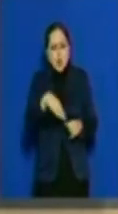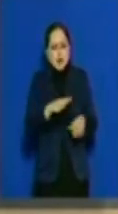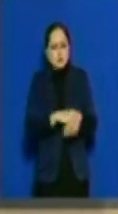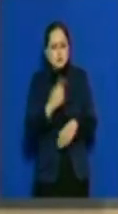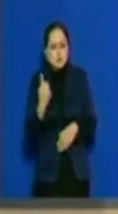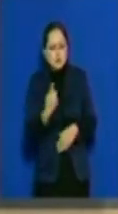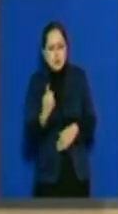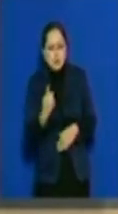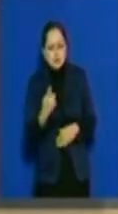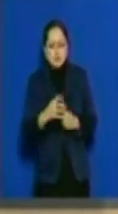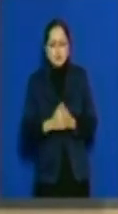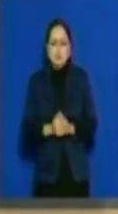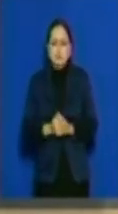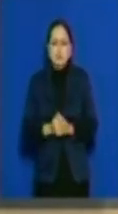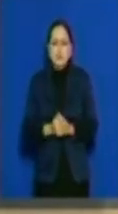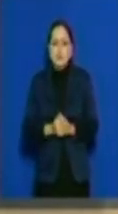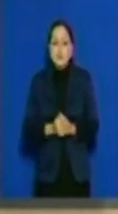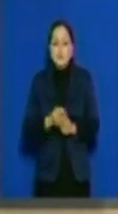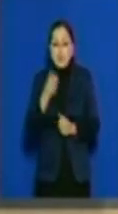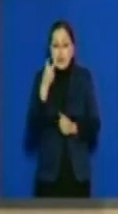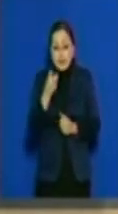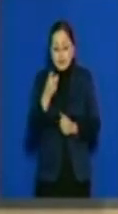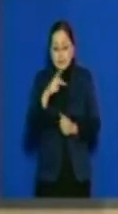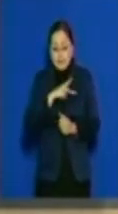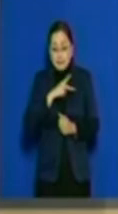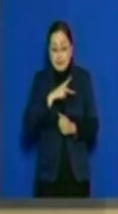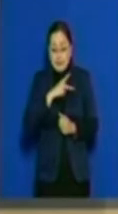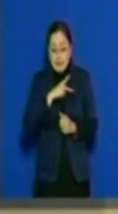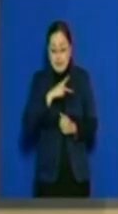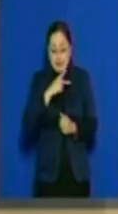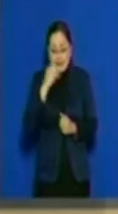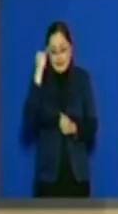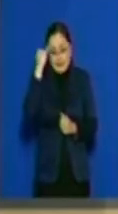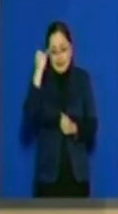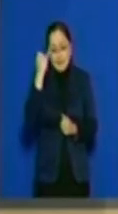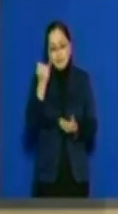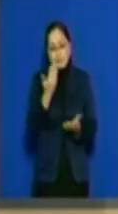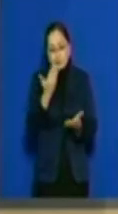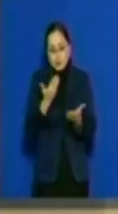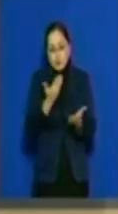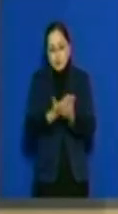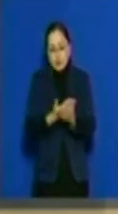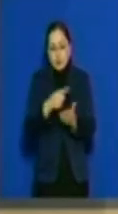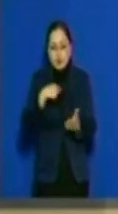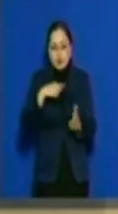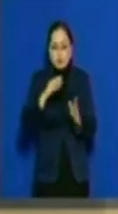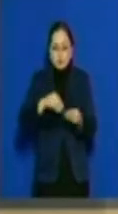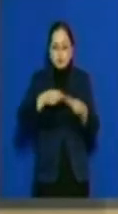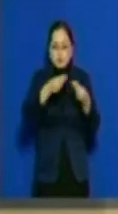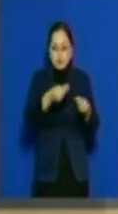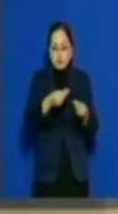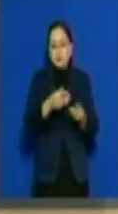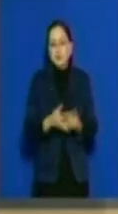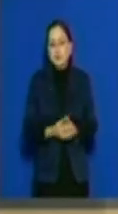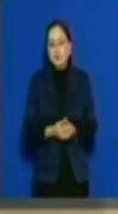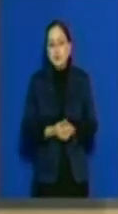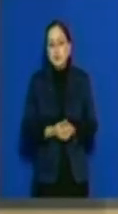hatos. Esta es, pues, la razón de esta iniciativa que paso a presentar,